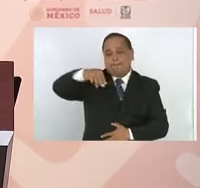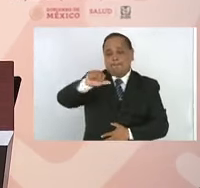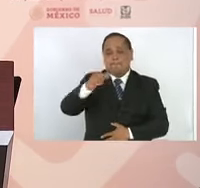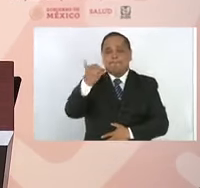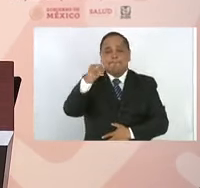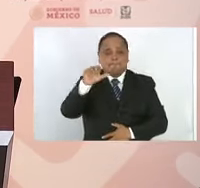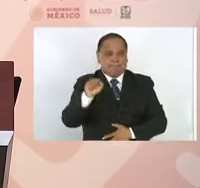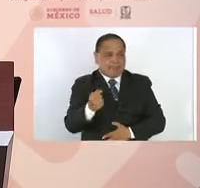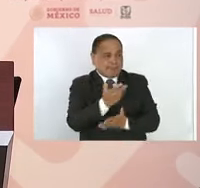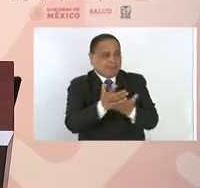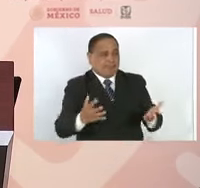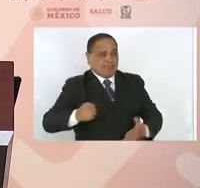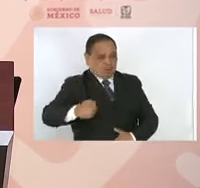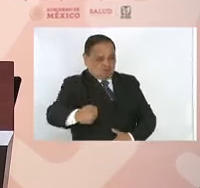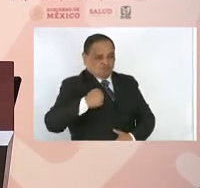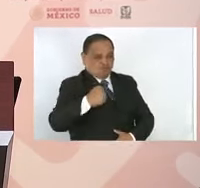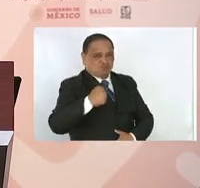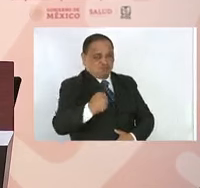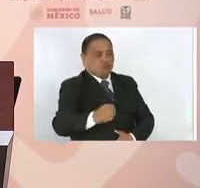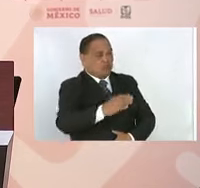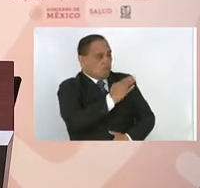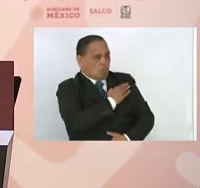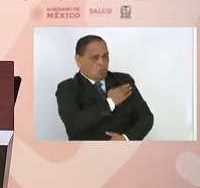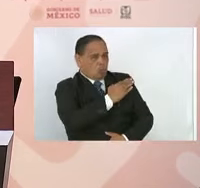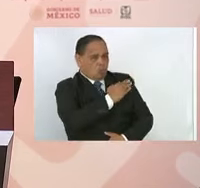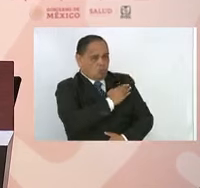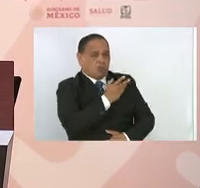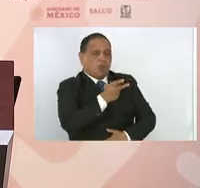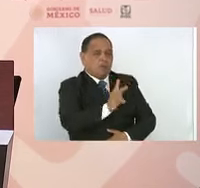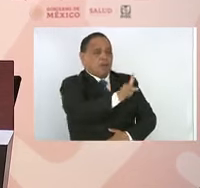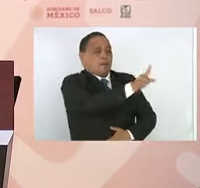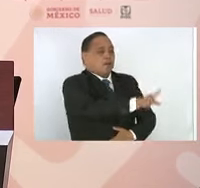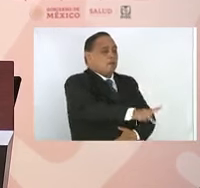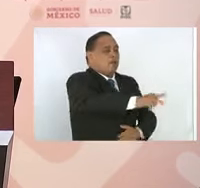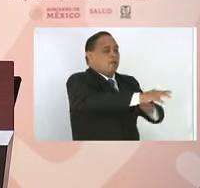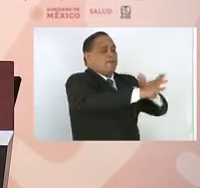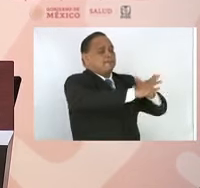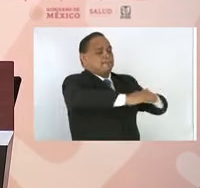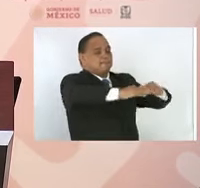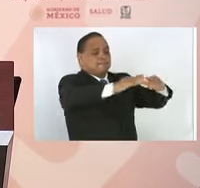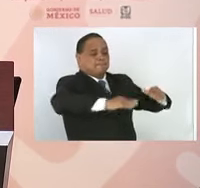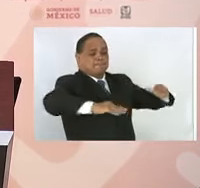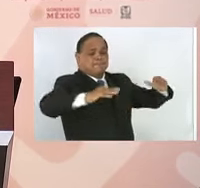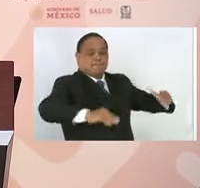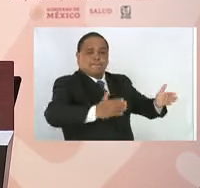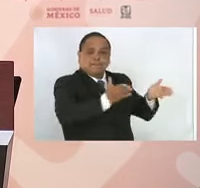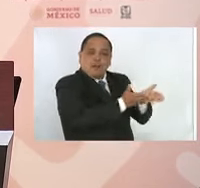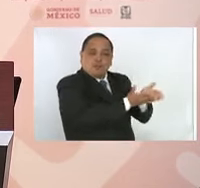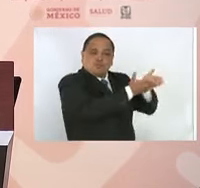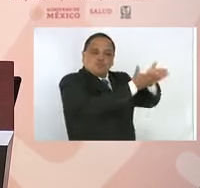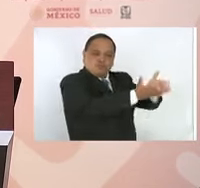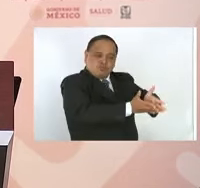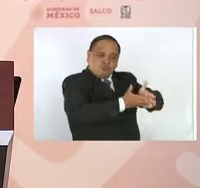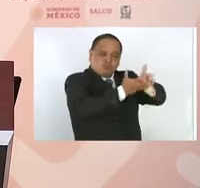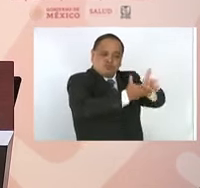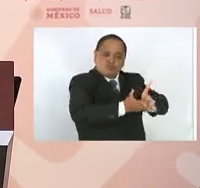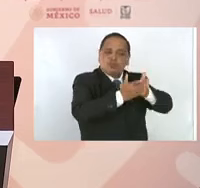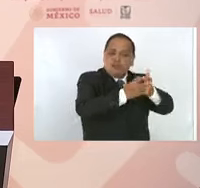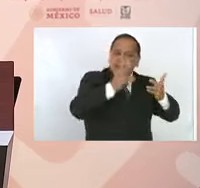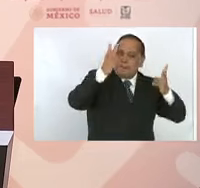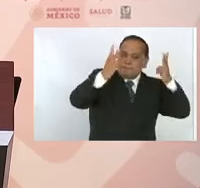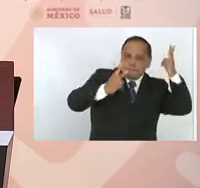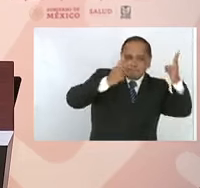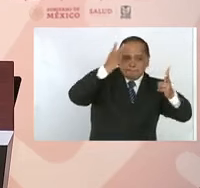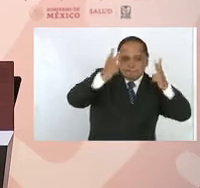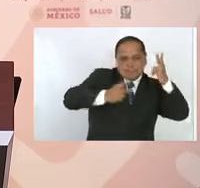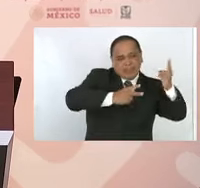mucho poder, y recibían de los pueblos del mar visitas de enviados especiales de otros